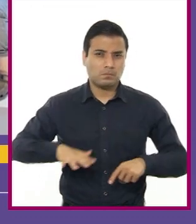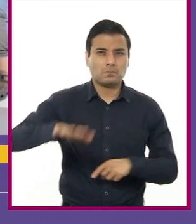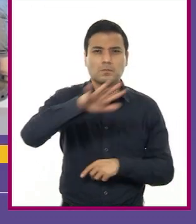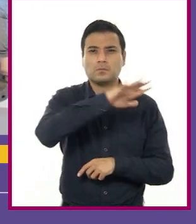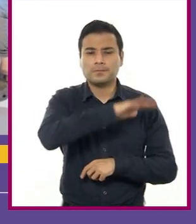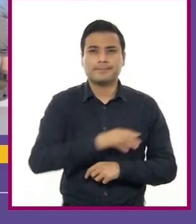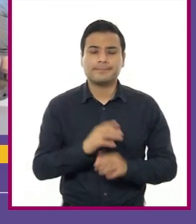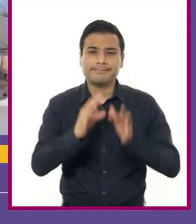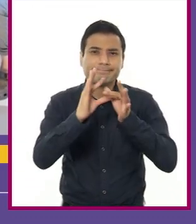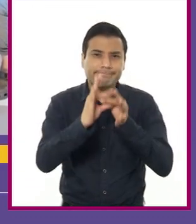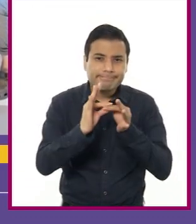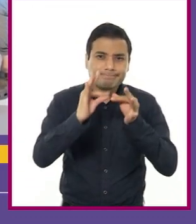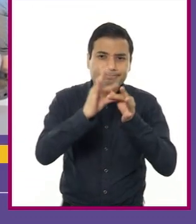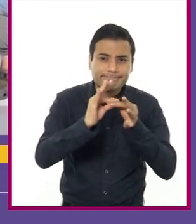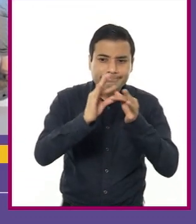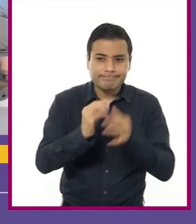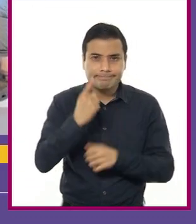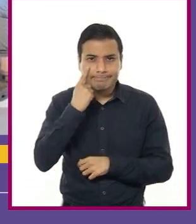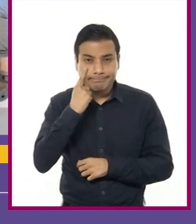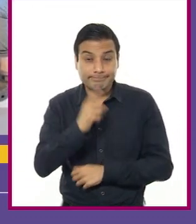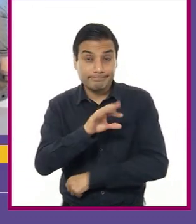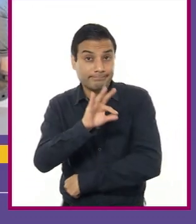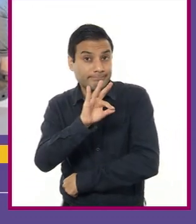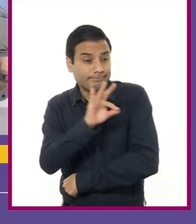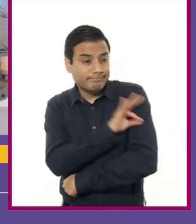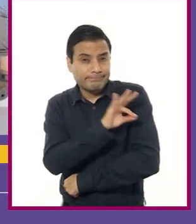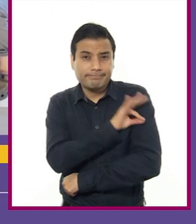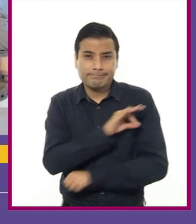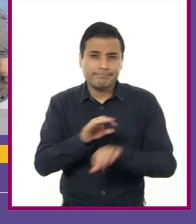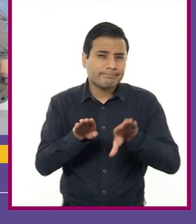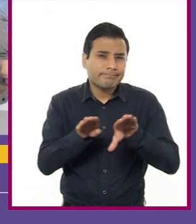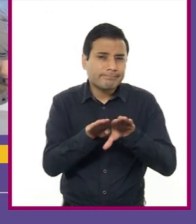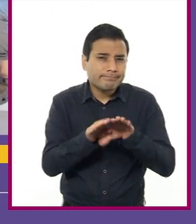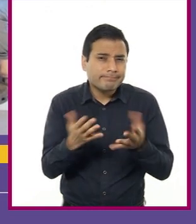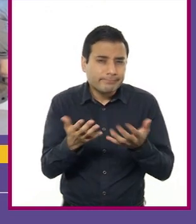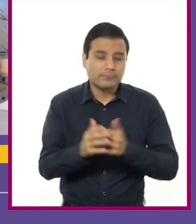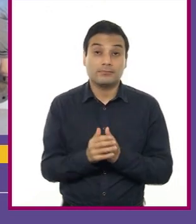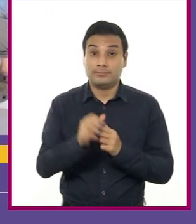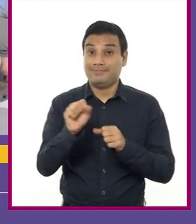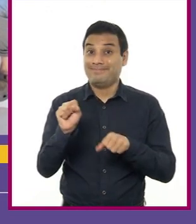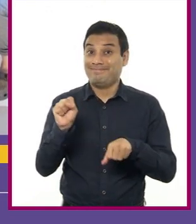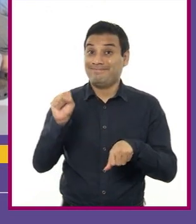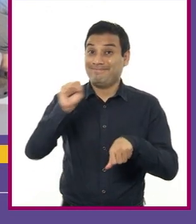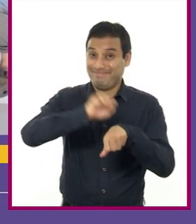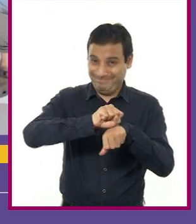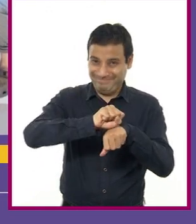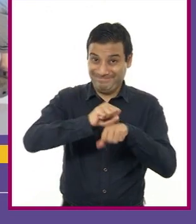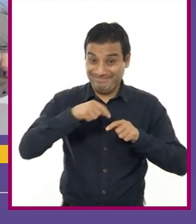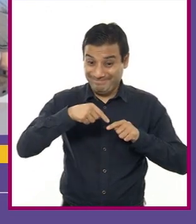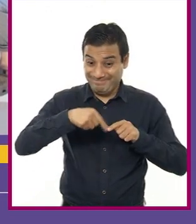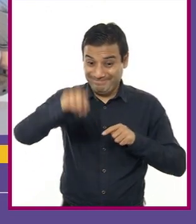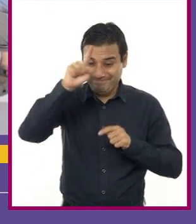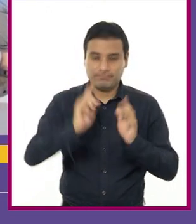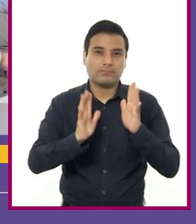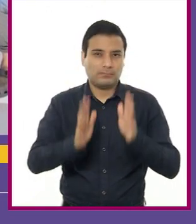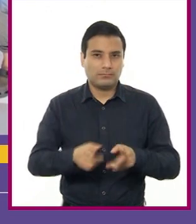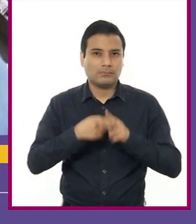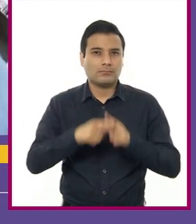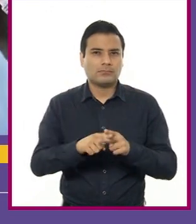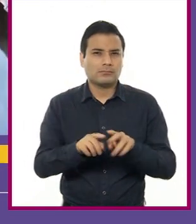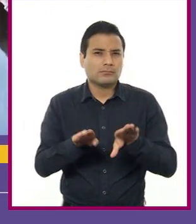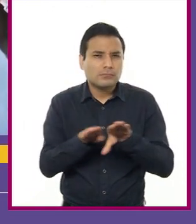dando a conocer que la vacunación se realizará durante la semana y con base en el padrón electoral.